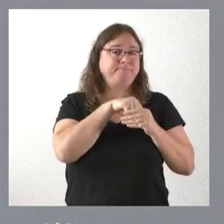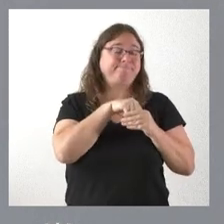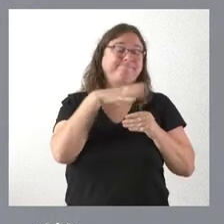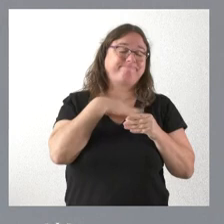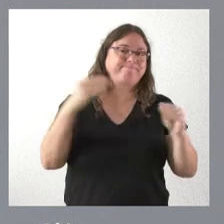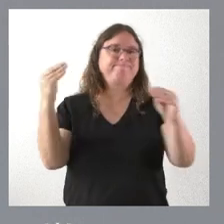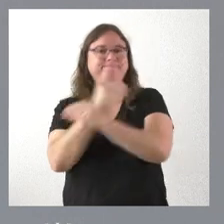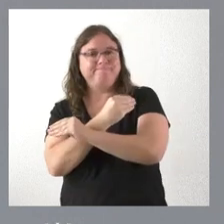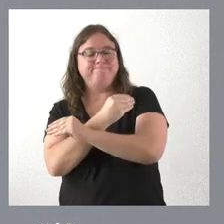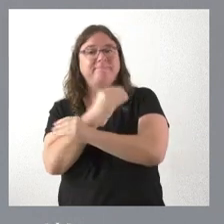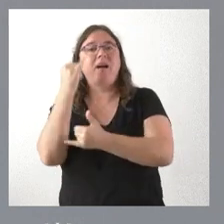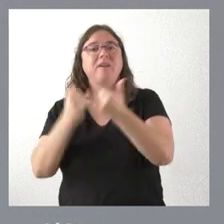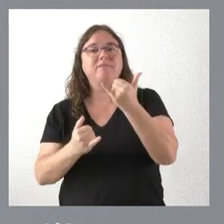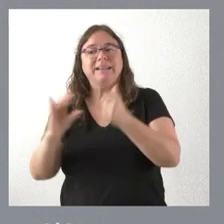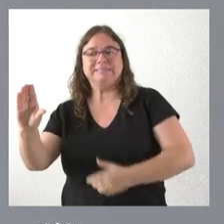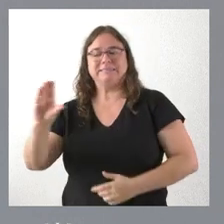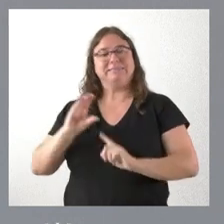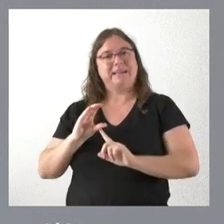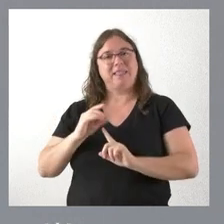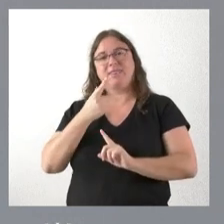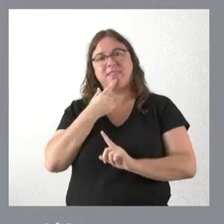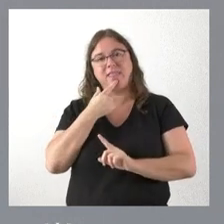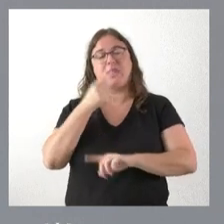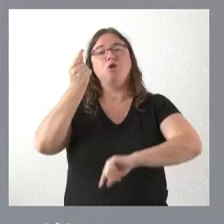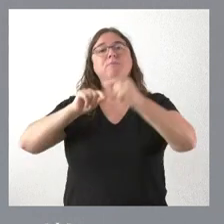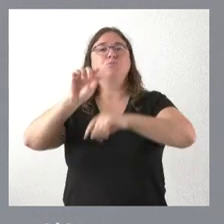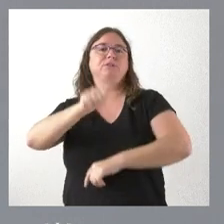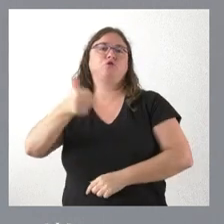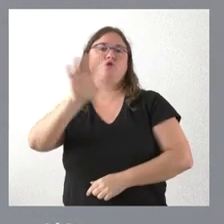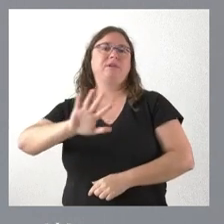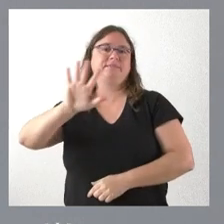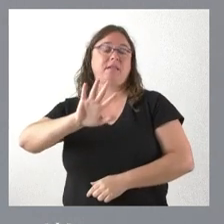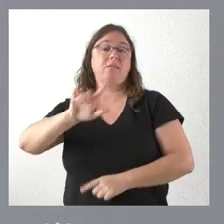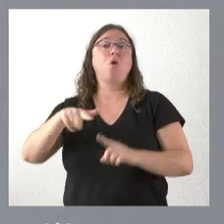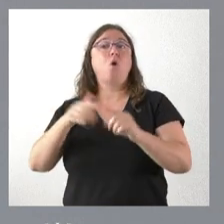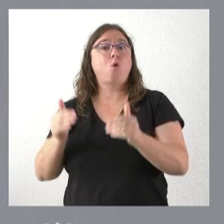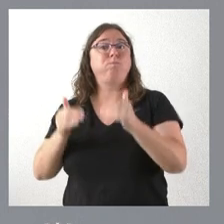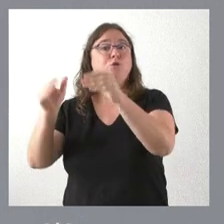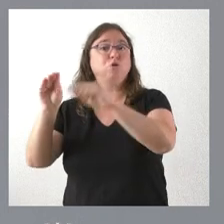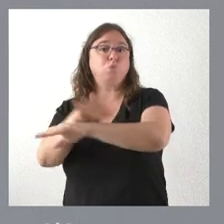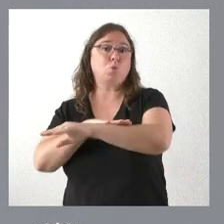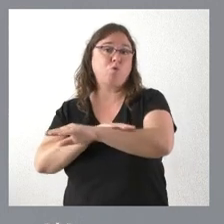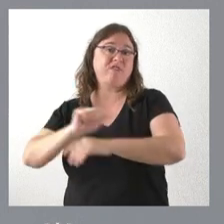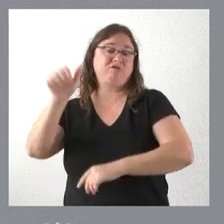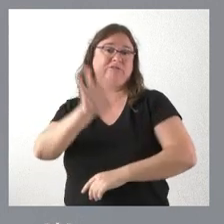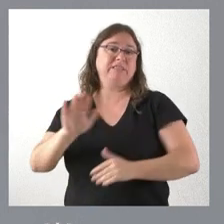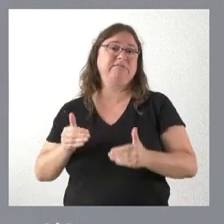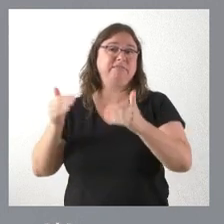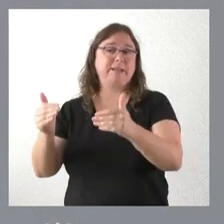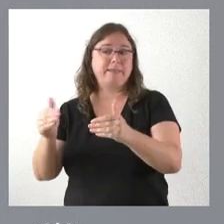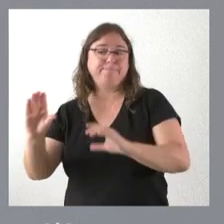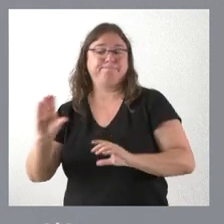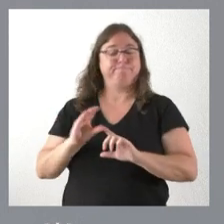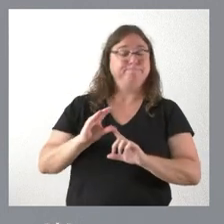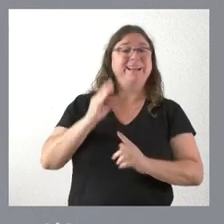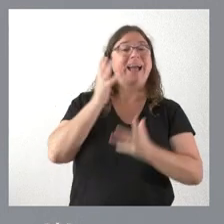no coincidir con finalmente las asignaciones que figuraran en los presupuestos del estado o la prórroga que el estado tuviera que hacer de sus presupuestos del estado y por tanto lo que